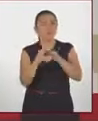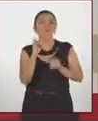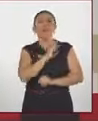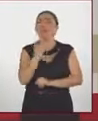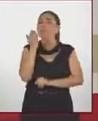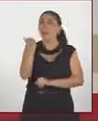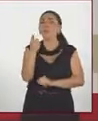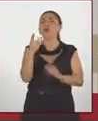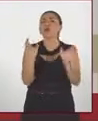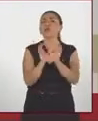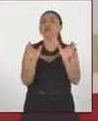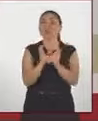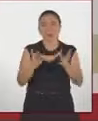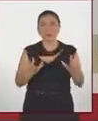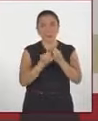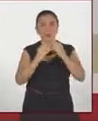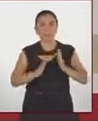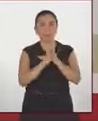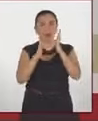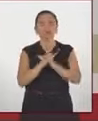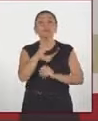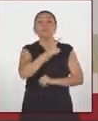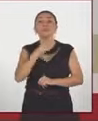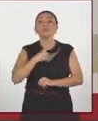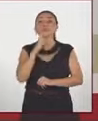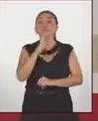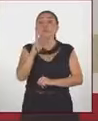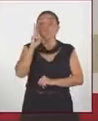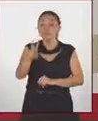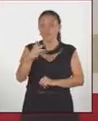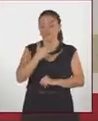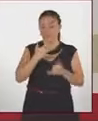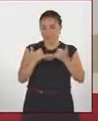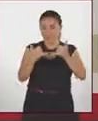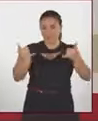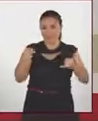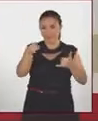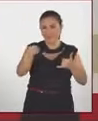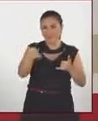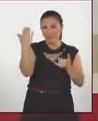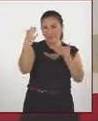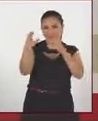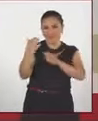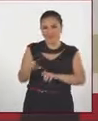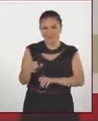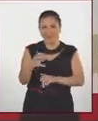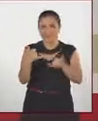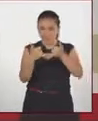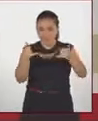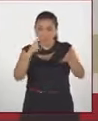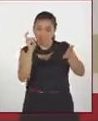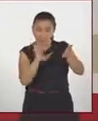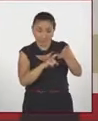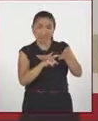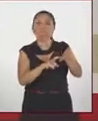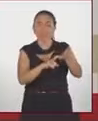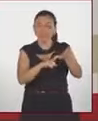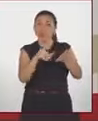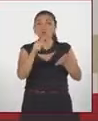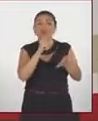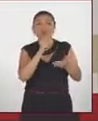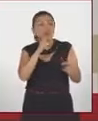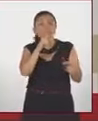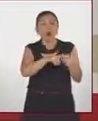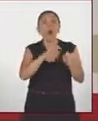una constancia de participación. Solo necesitan dar clic en el enlace que está disponible en el chat de comentarios. Si aún no tienen